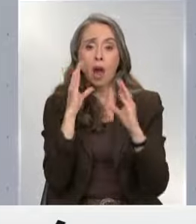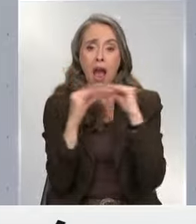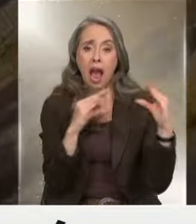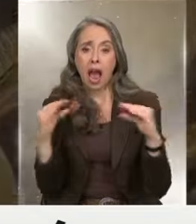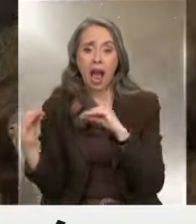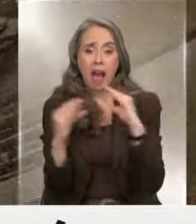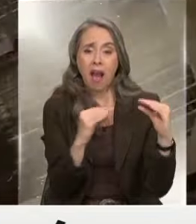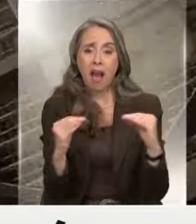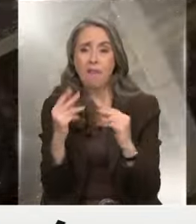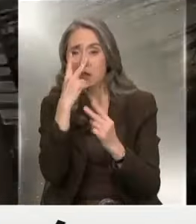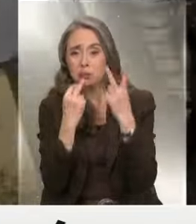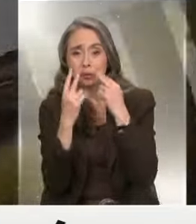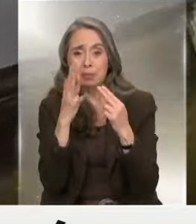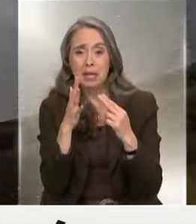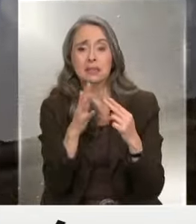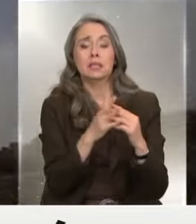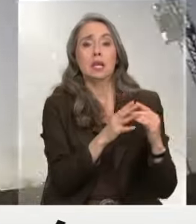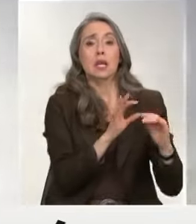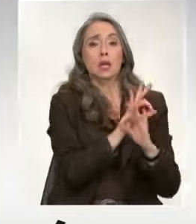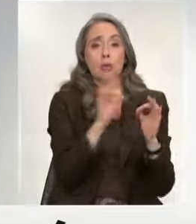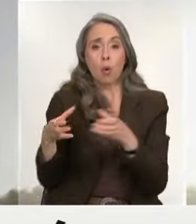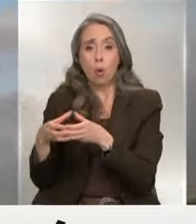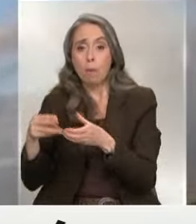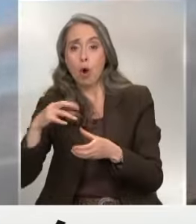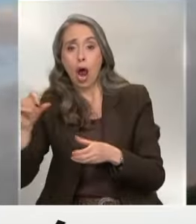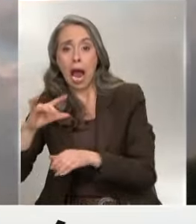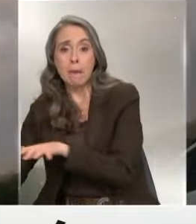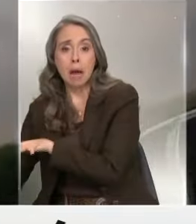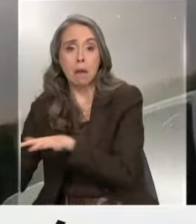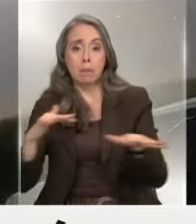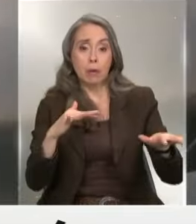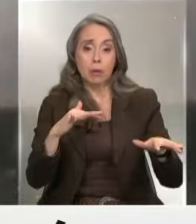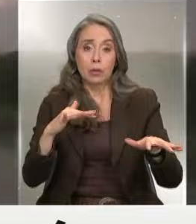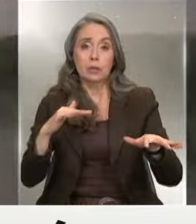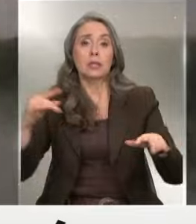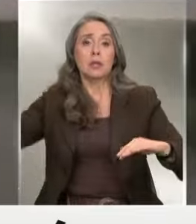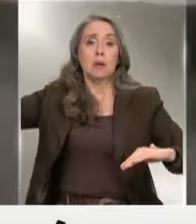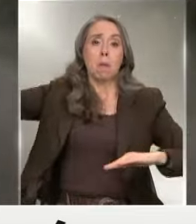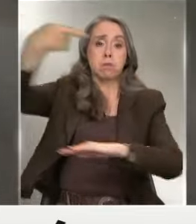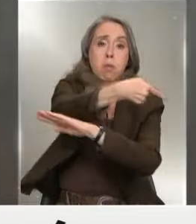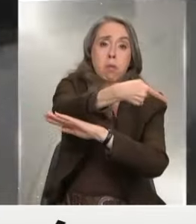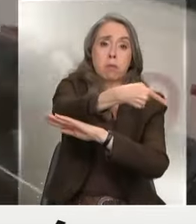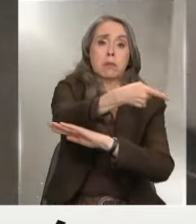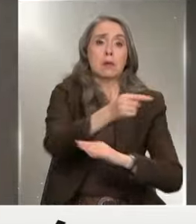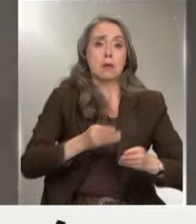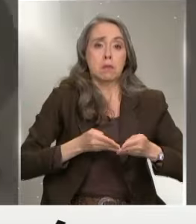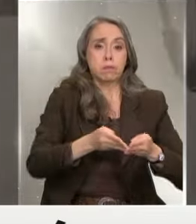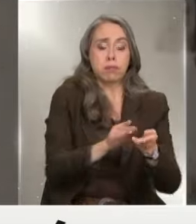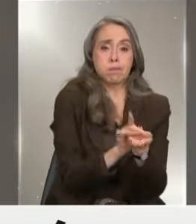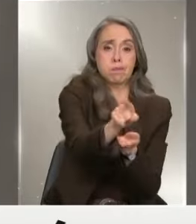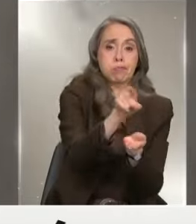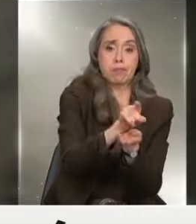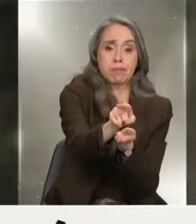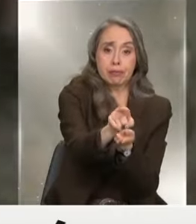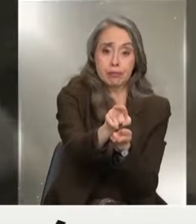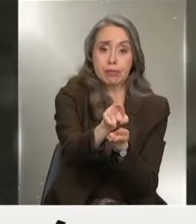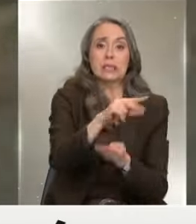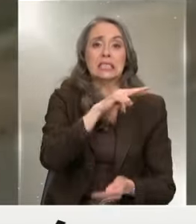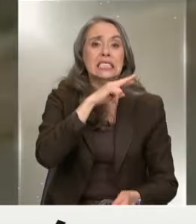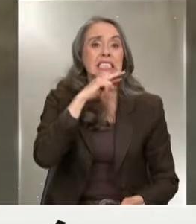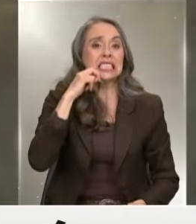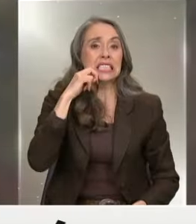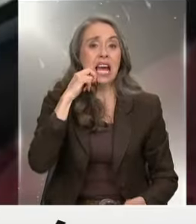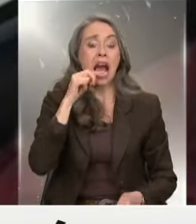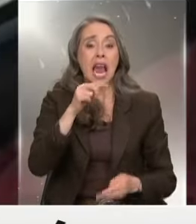En una ofensiva sin precedentes, milicianos del grupo Hamas atacaron por cielo, mar y tierra a Israel y vulneraron una de las